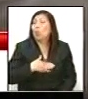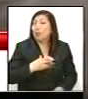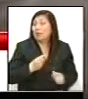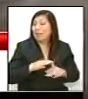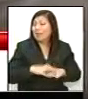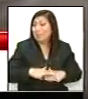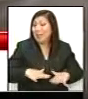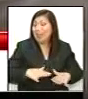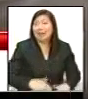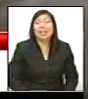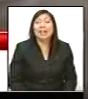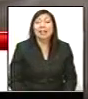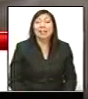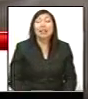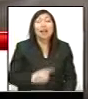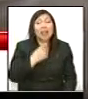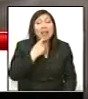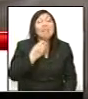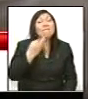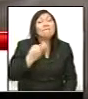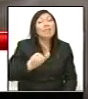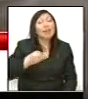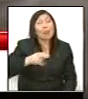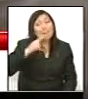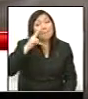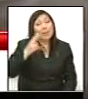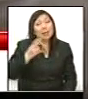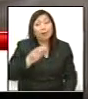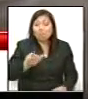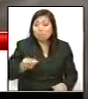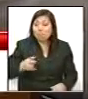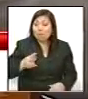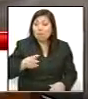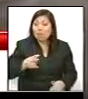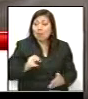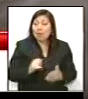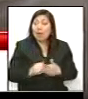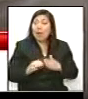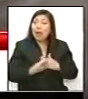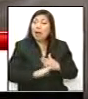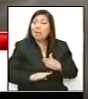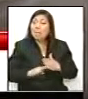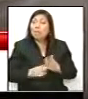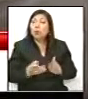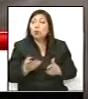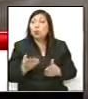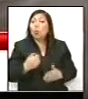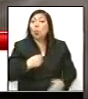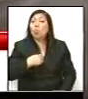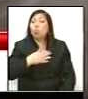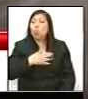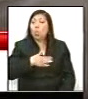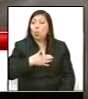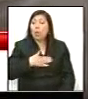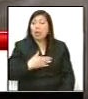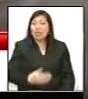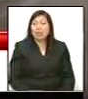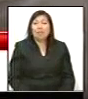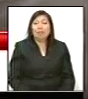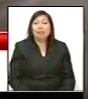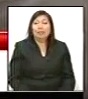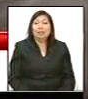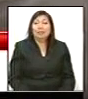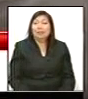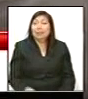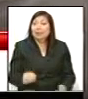tierras. Entonces, es cierto, en el Perú las urbanizaciones han crecido en base a sus dueños. Los dueños han